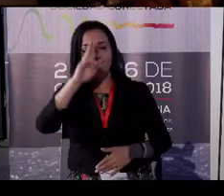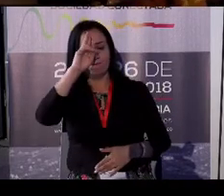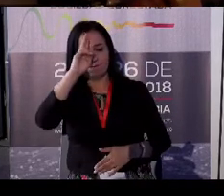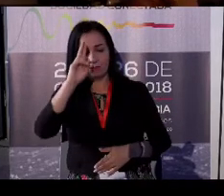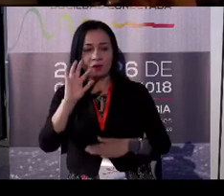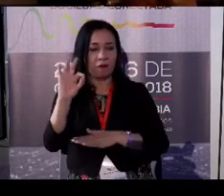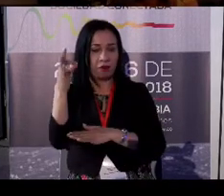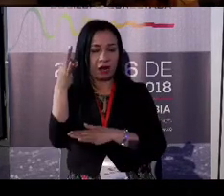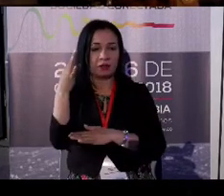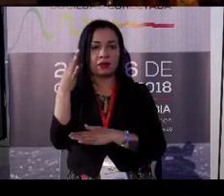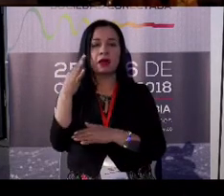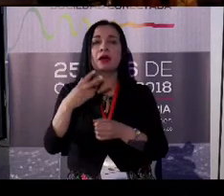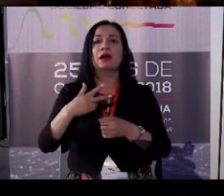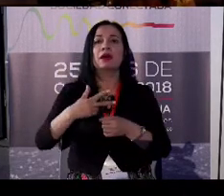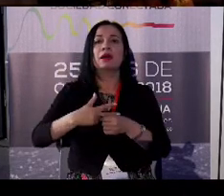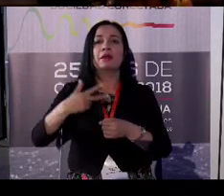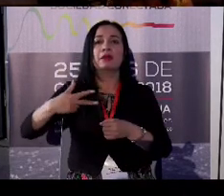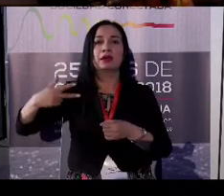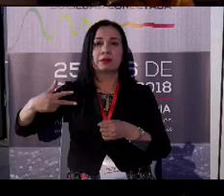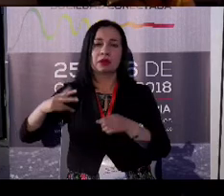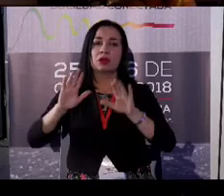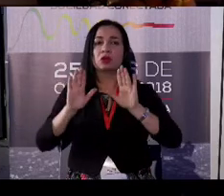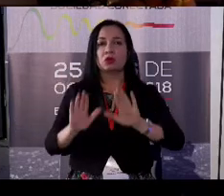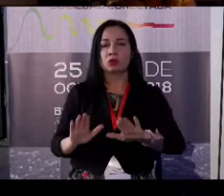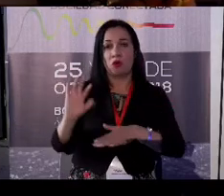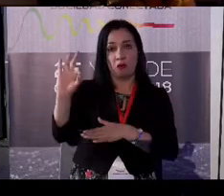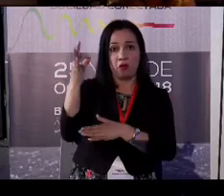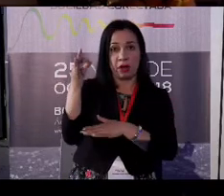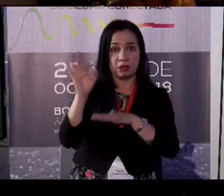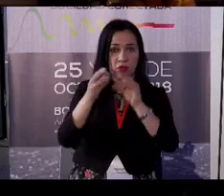ejemplo. Francia es la modalidad en la que